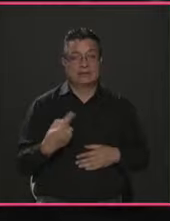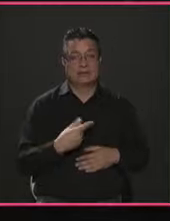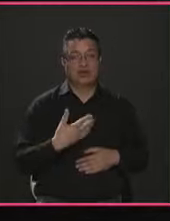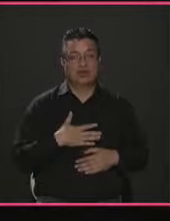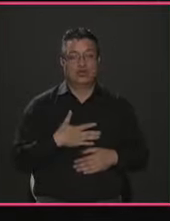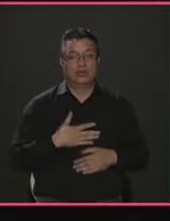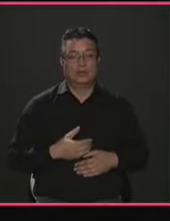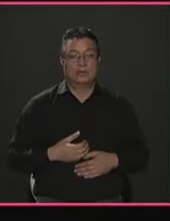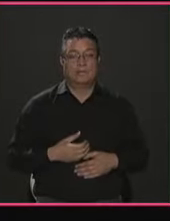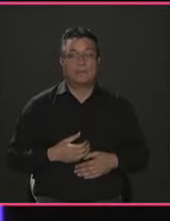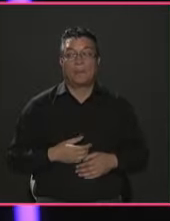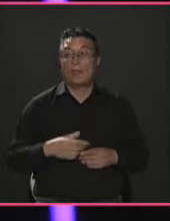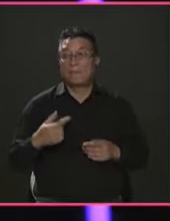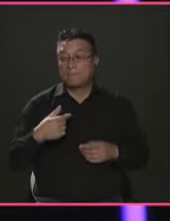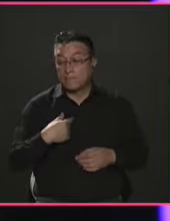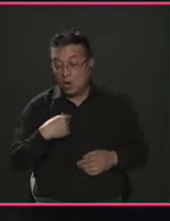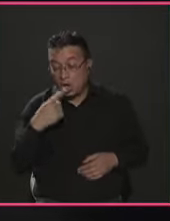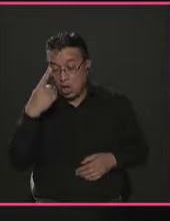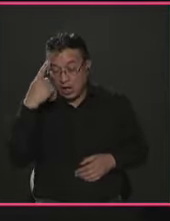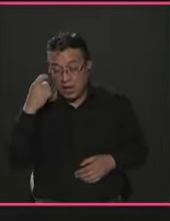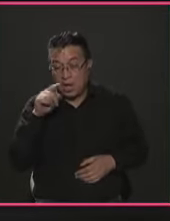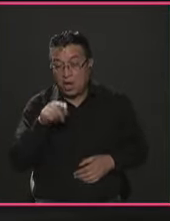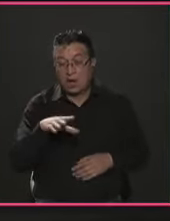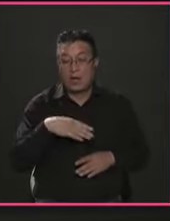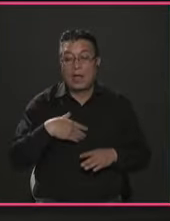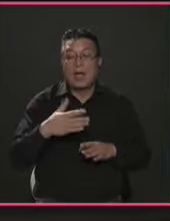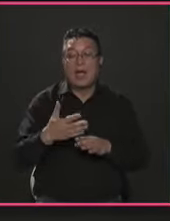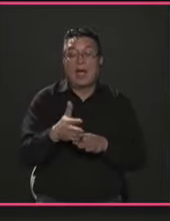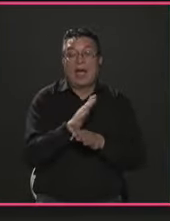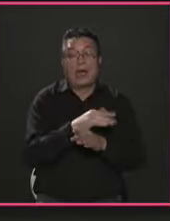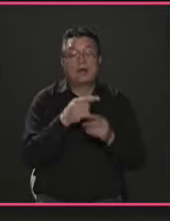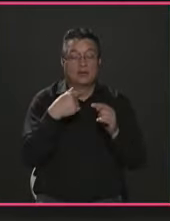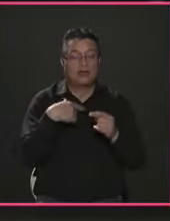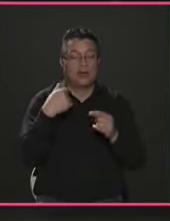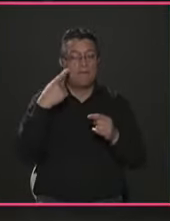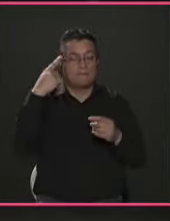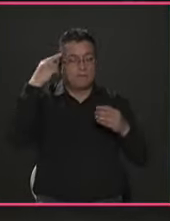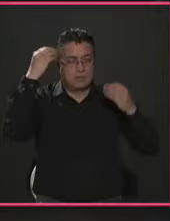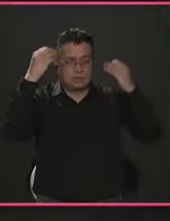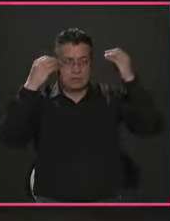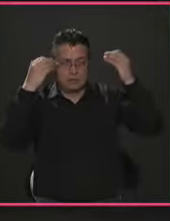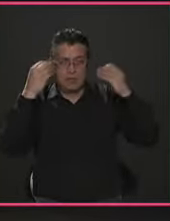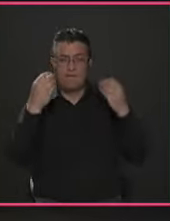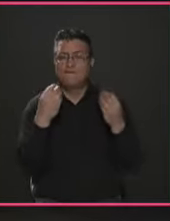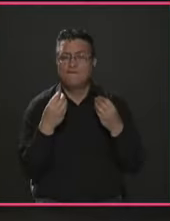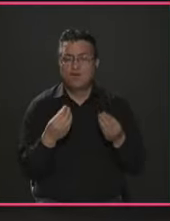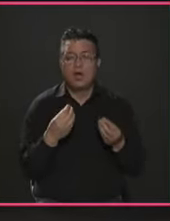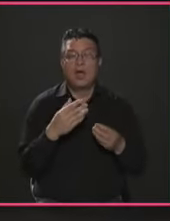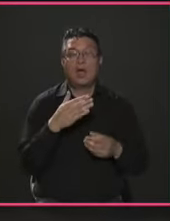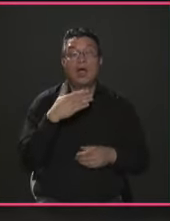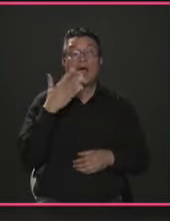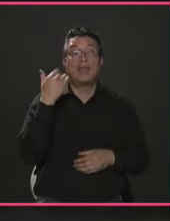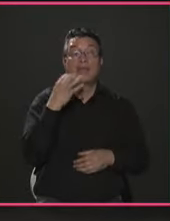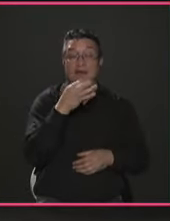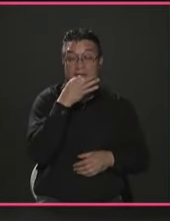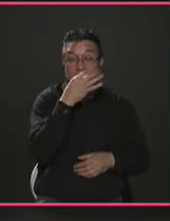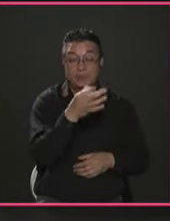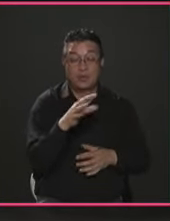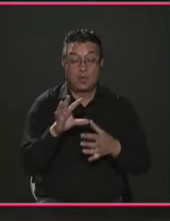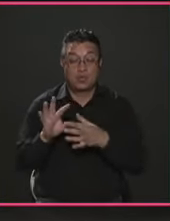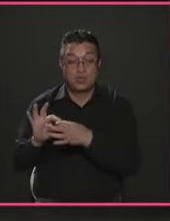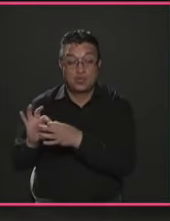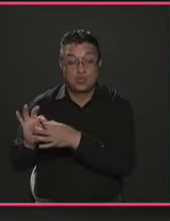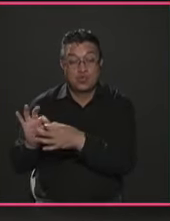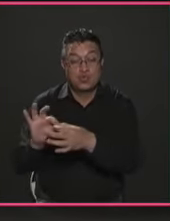hacemos y creo que idea Cuando decía que que si se